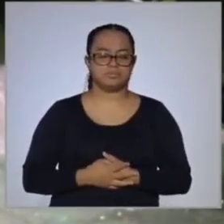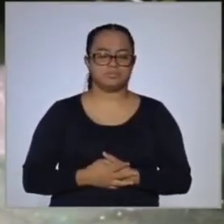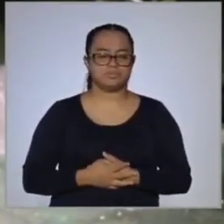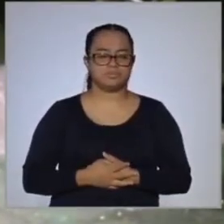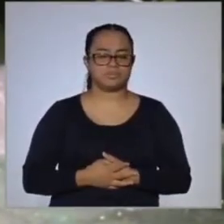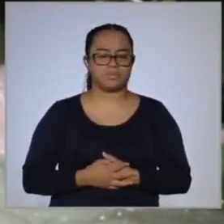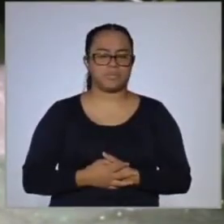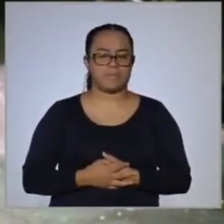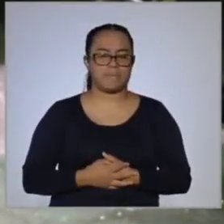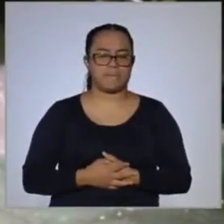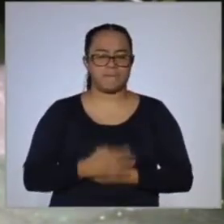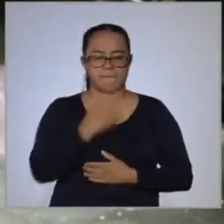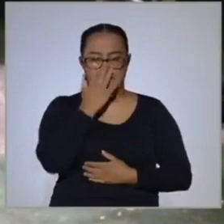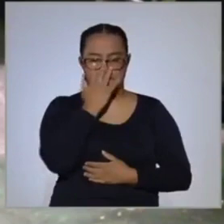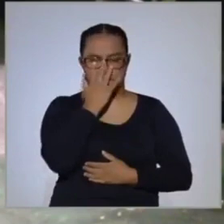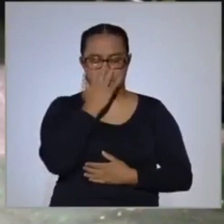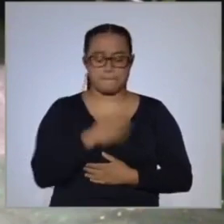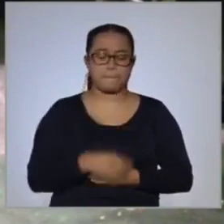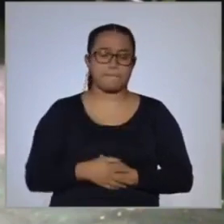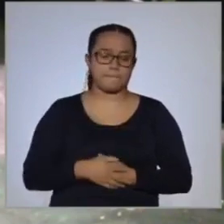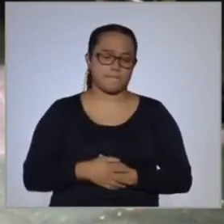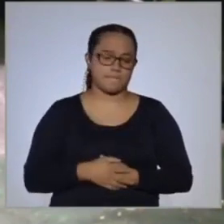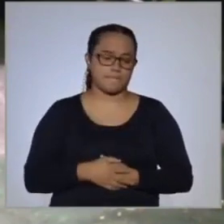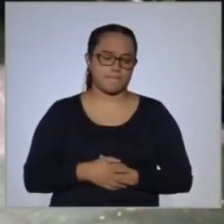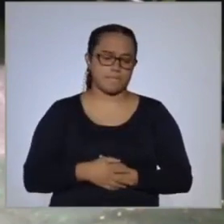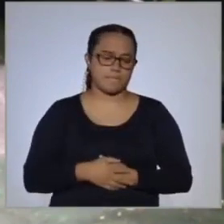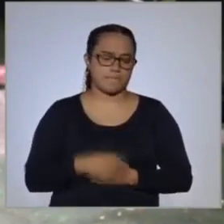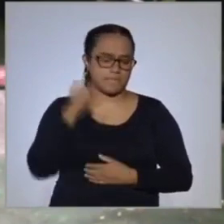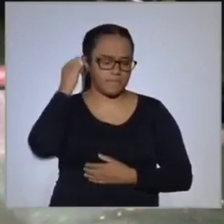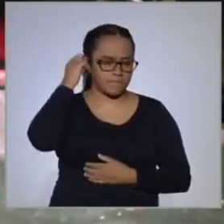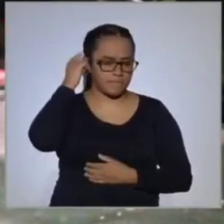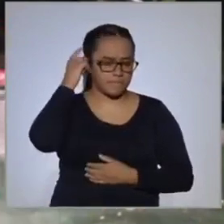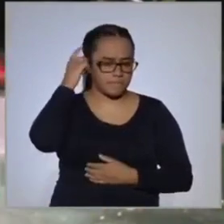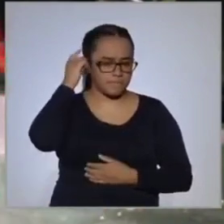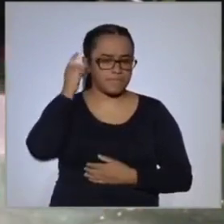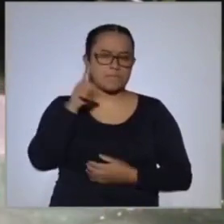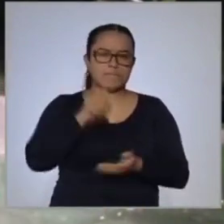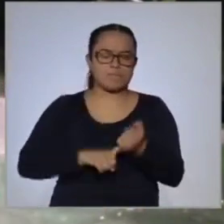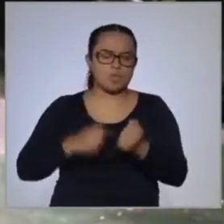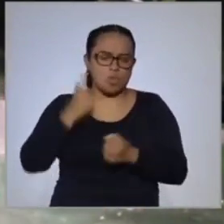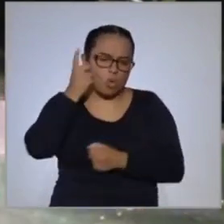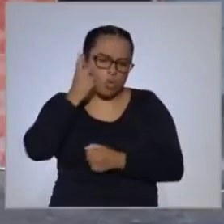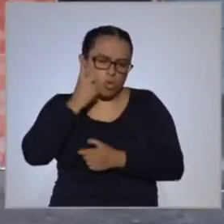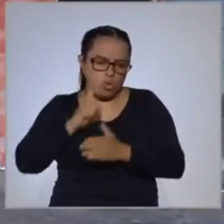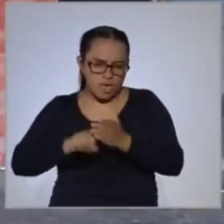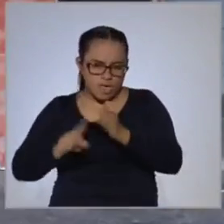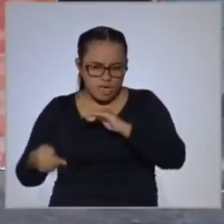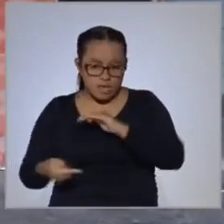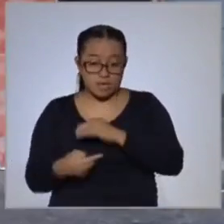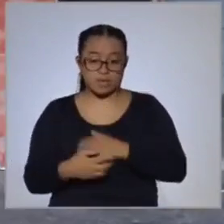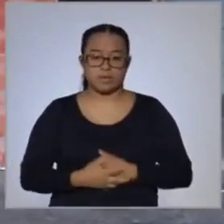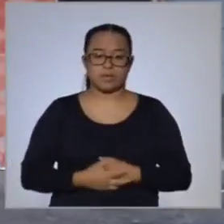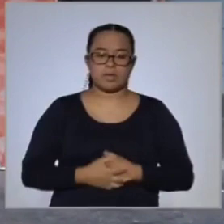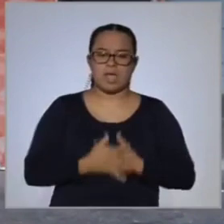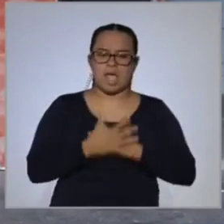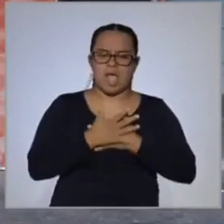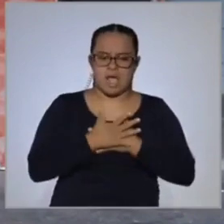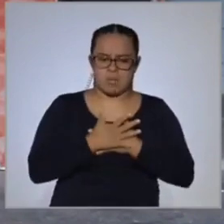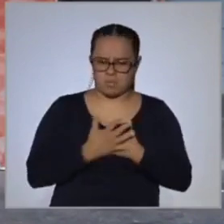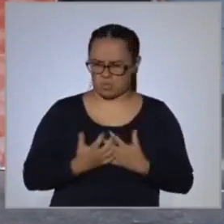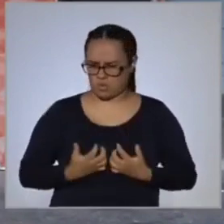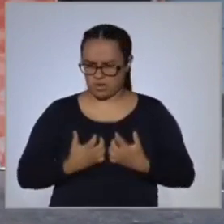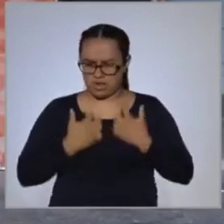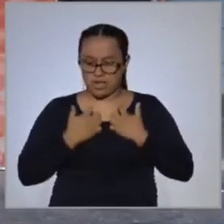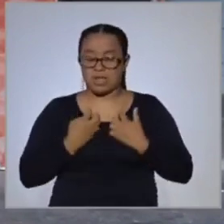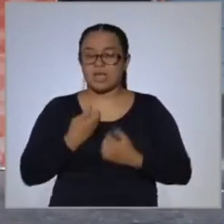Ya, con la perrita la rosa que duerme bajo la sombra. Amor y Rabia es